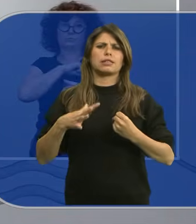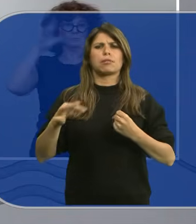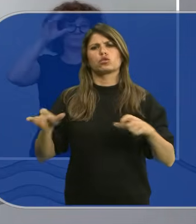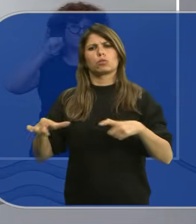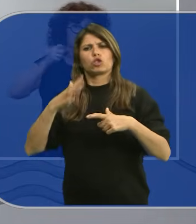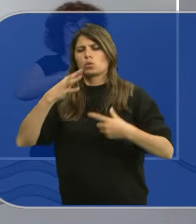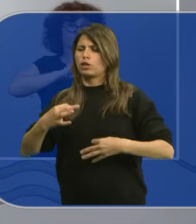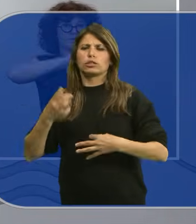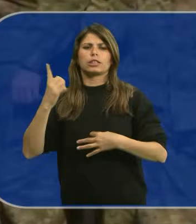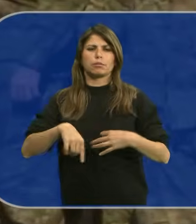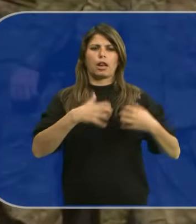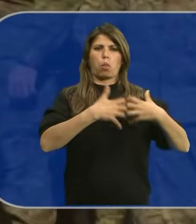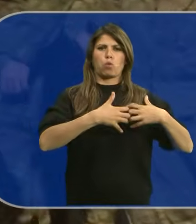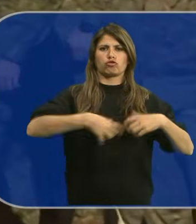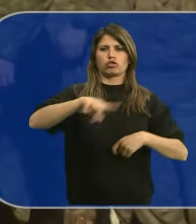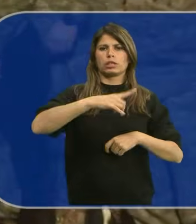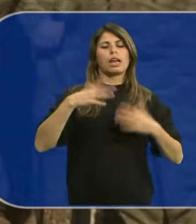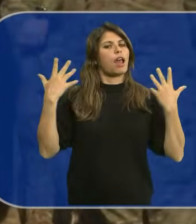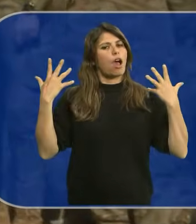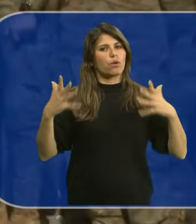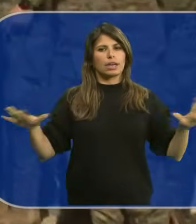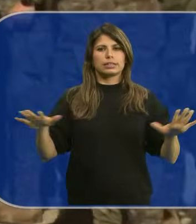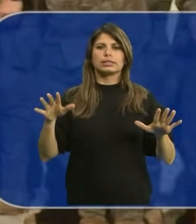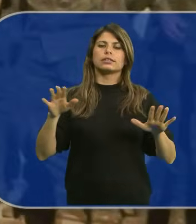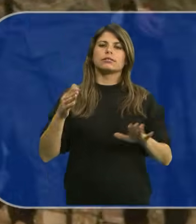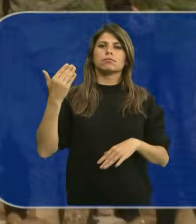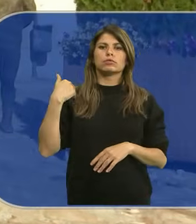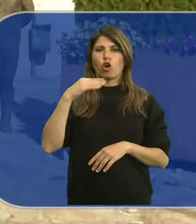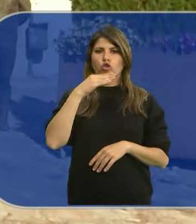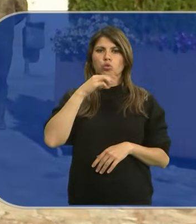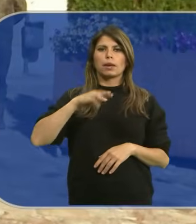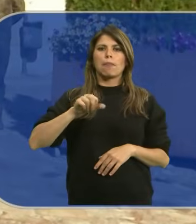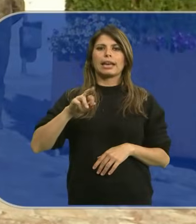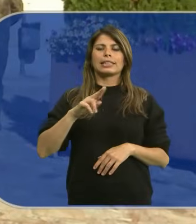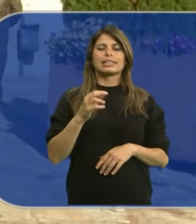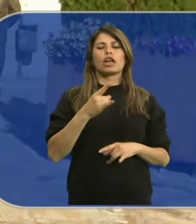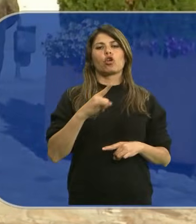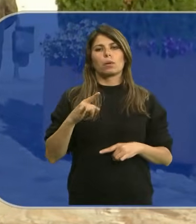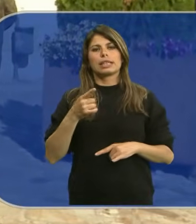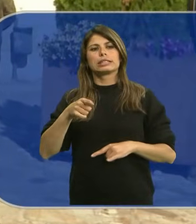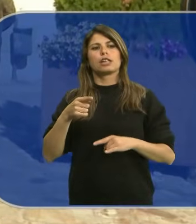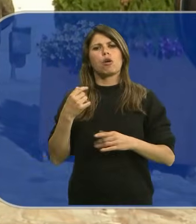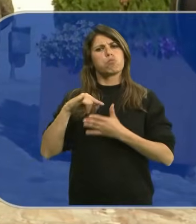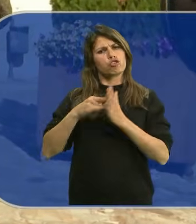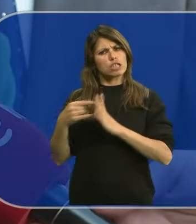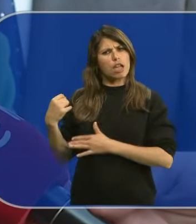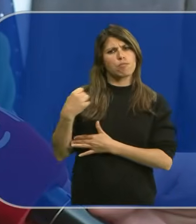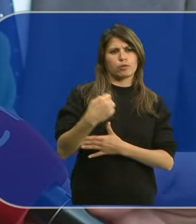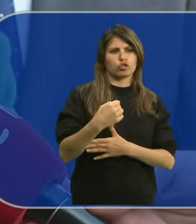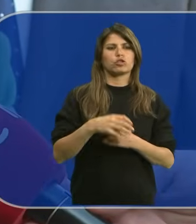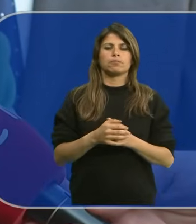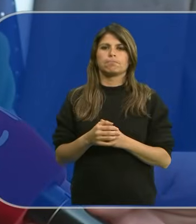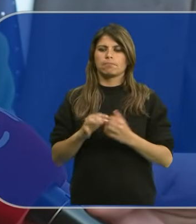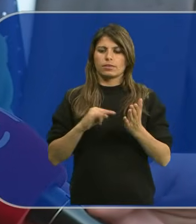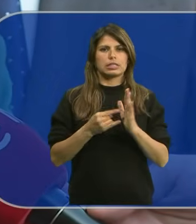también de nuestra industria. Sin embargo, a pesar de ese veto, en octubre Margarita Robles respaldaba el proyecto en una visita a Astorga. El